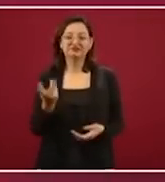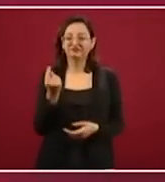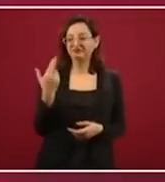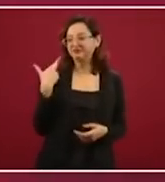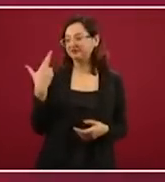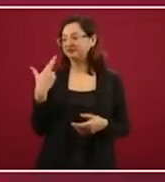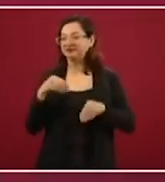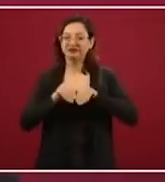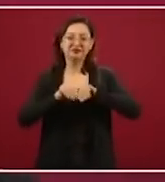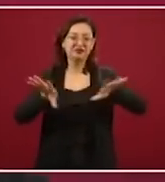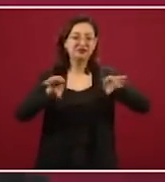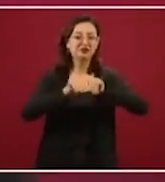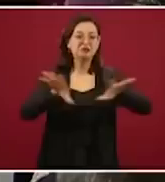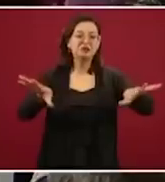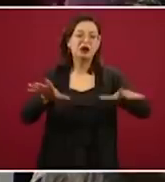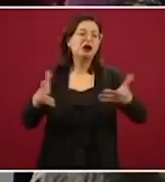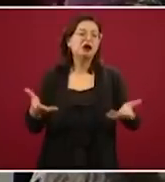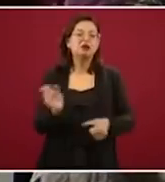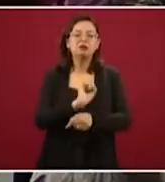y nos ayuda mucho.